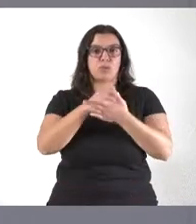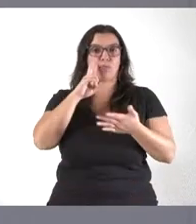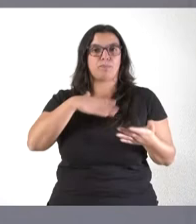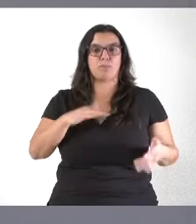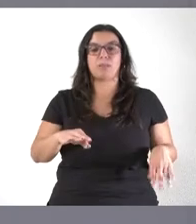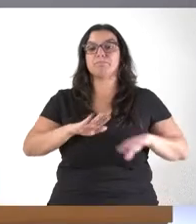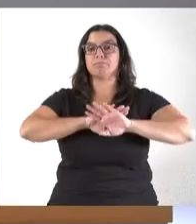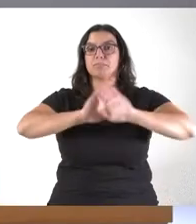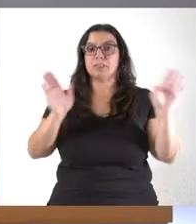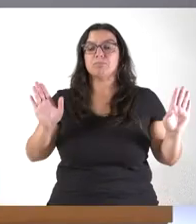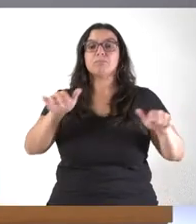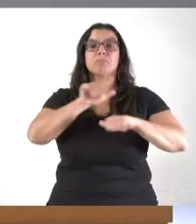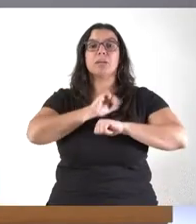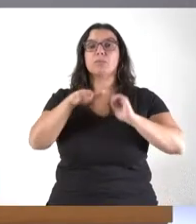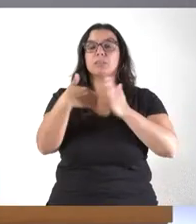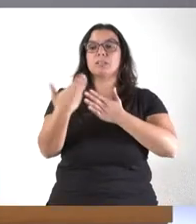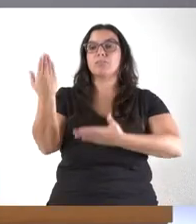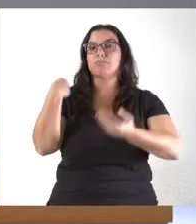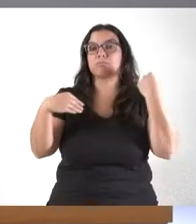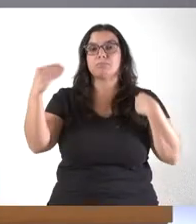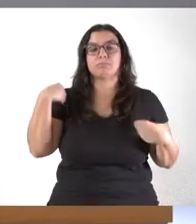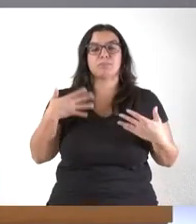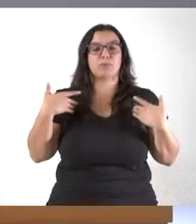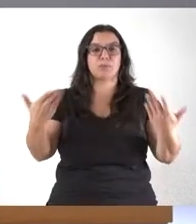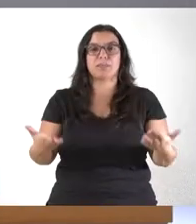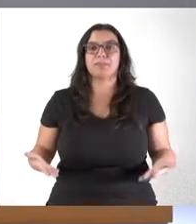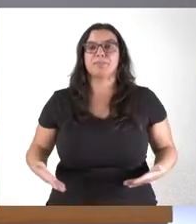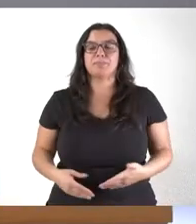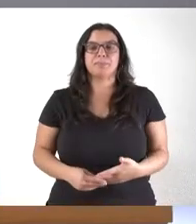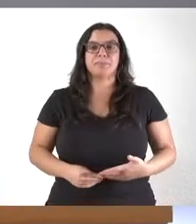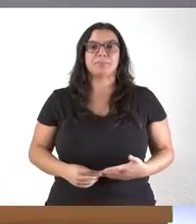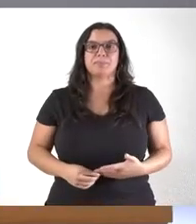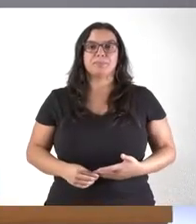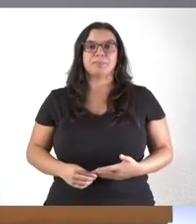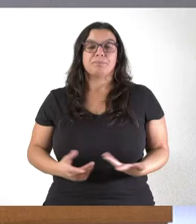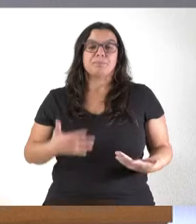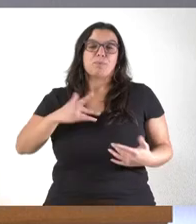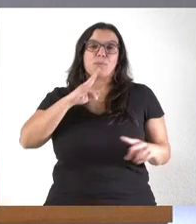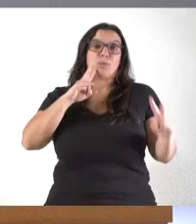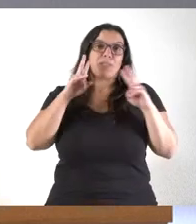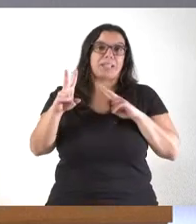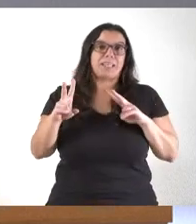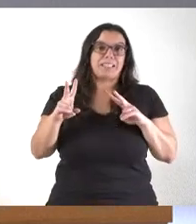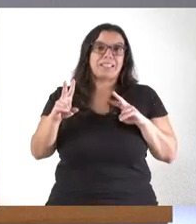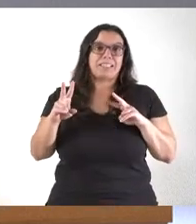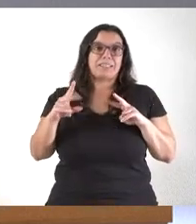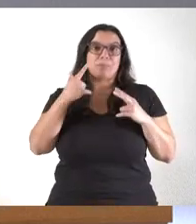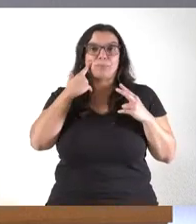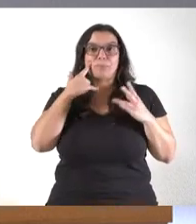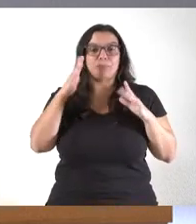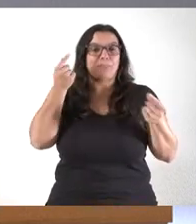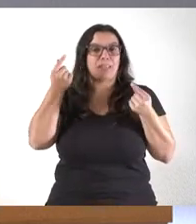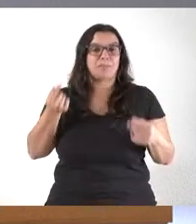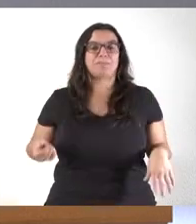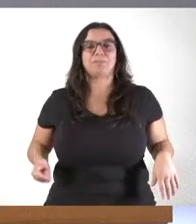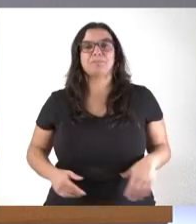y sin más pues estamos a la espera de cualquier pregunta que deseen oportuno realizar y que podamos detallar